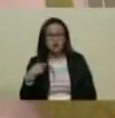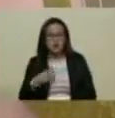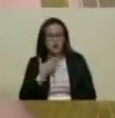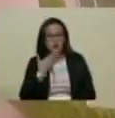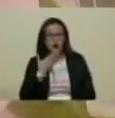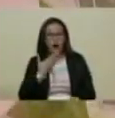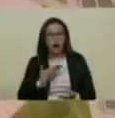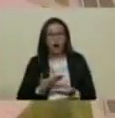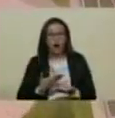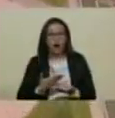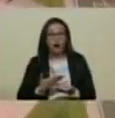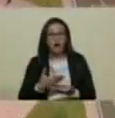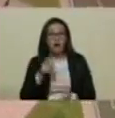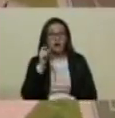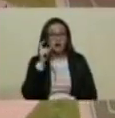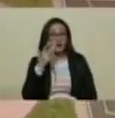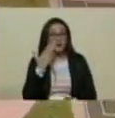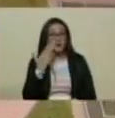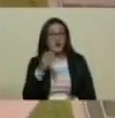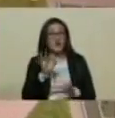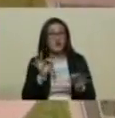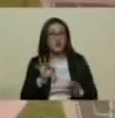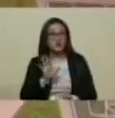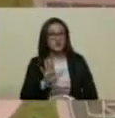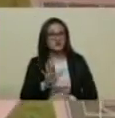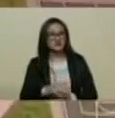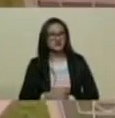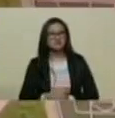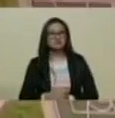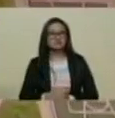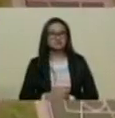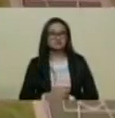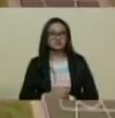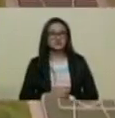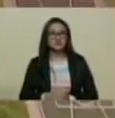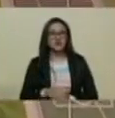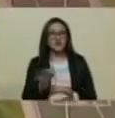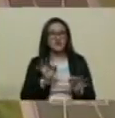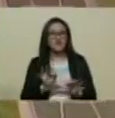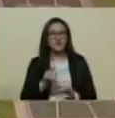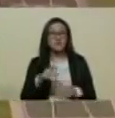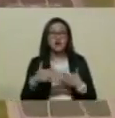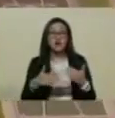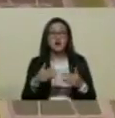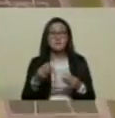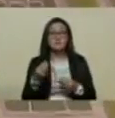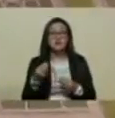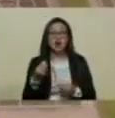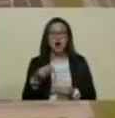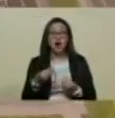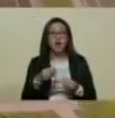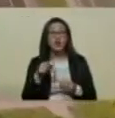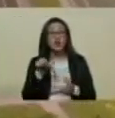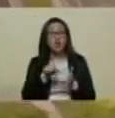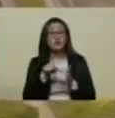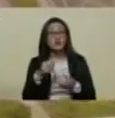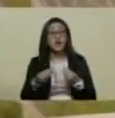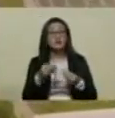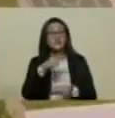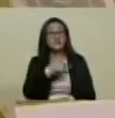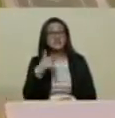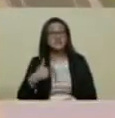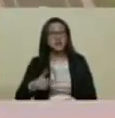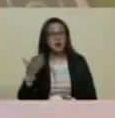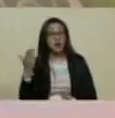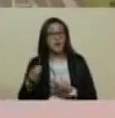también asombrados cuando vieron este modelo. Y muchos de estos modelos los van a empezar a experimentar en China. ¿Qué les